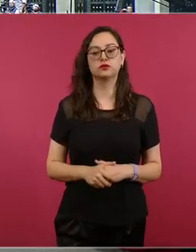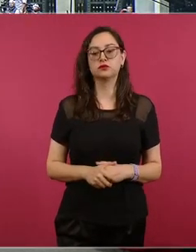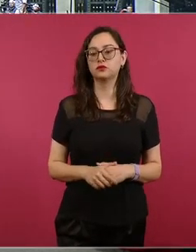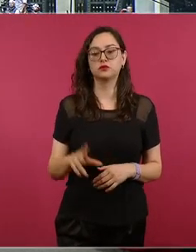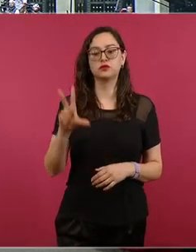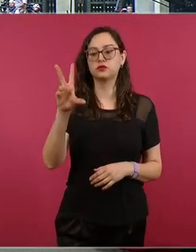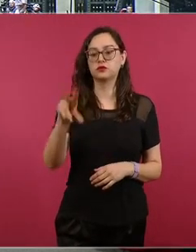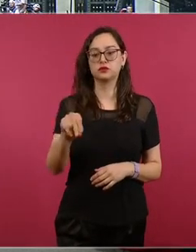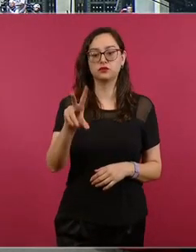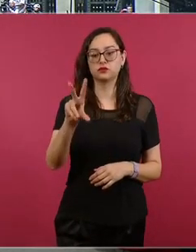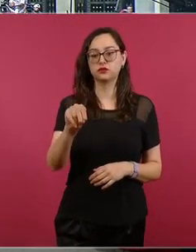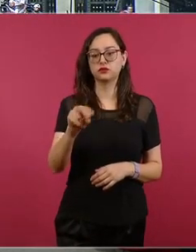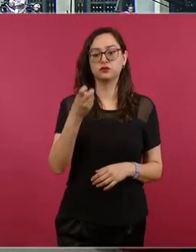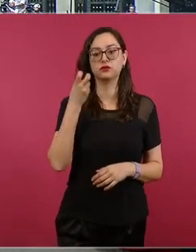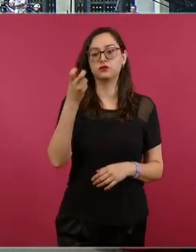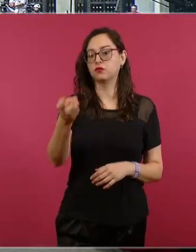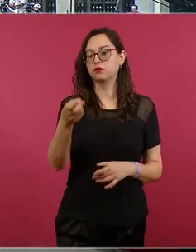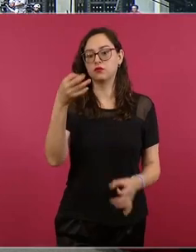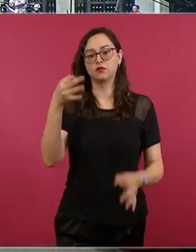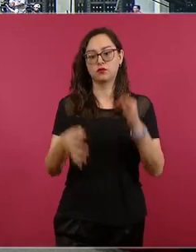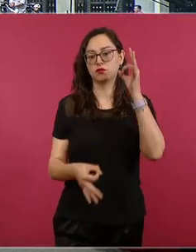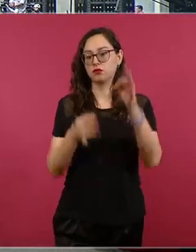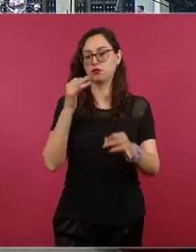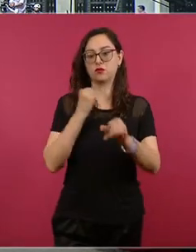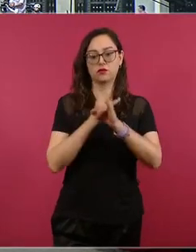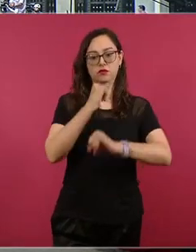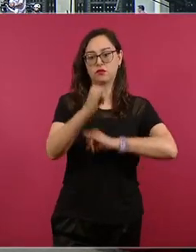asunto? No, eso está en la Corte Internacional.